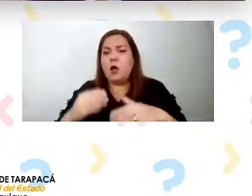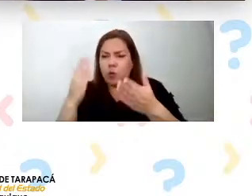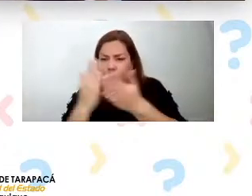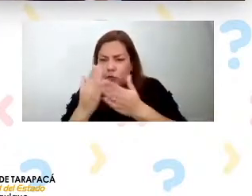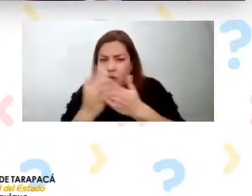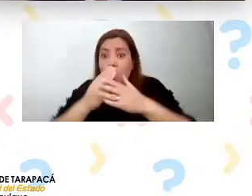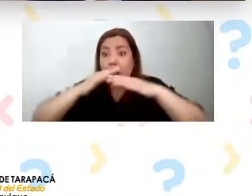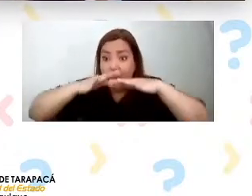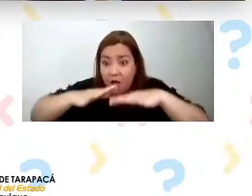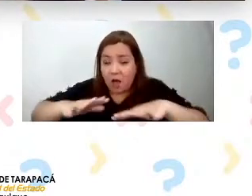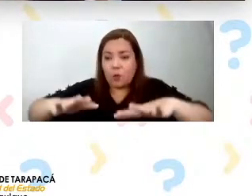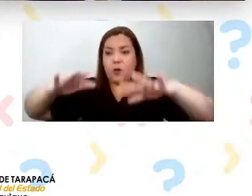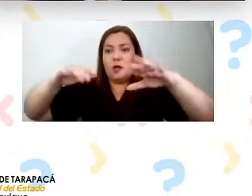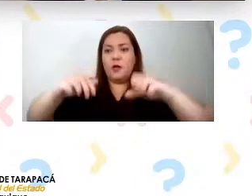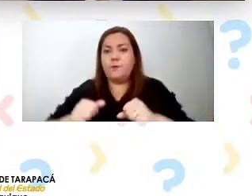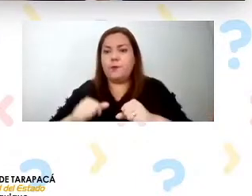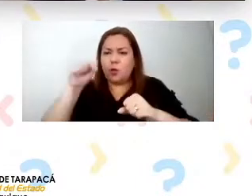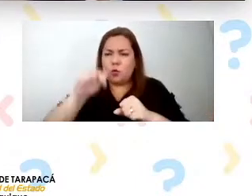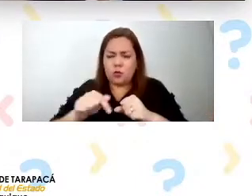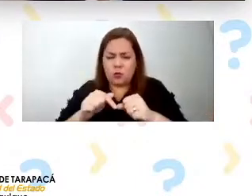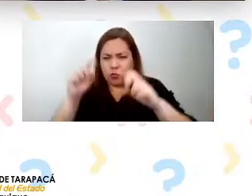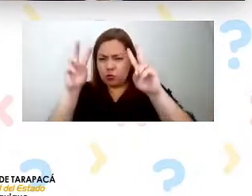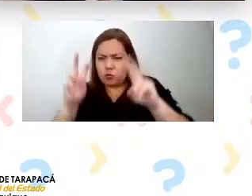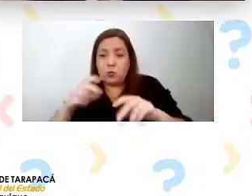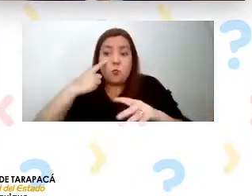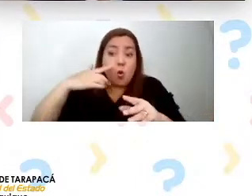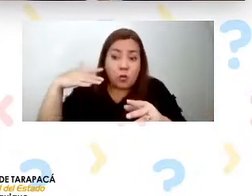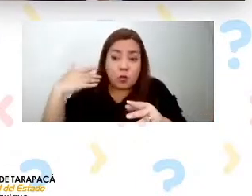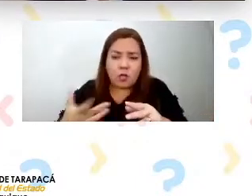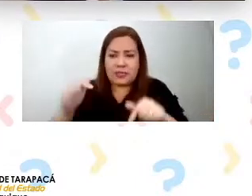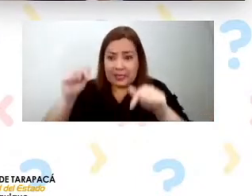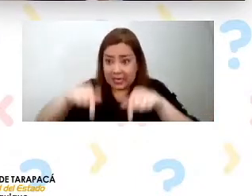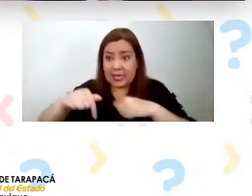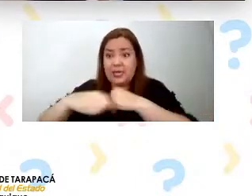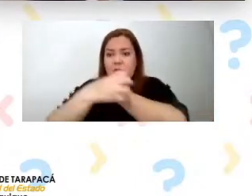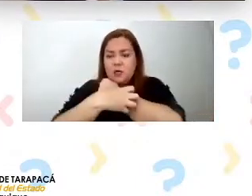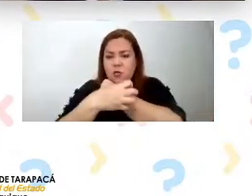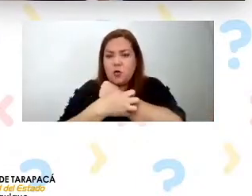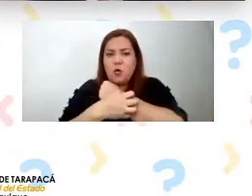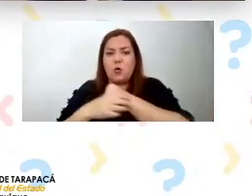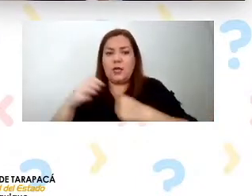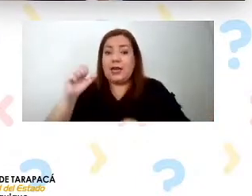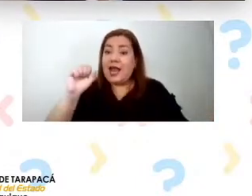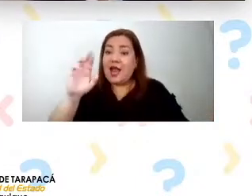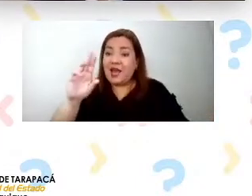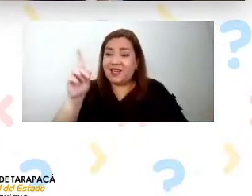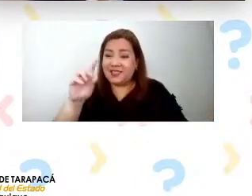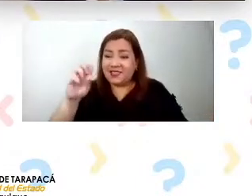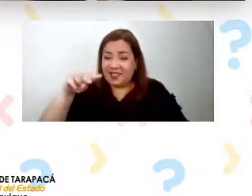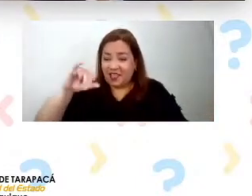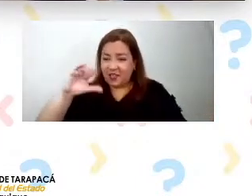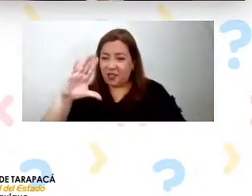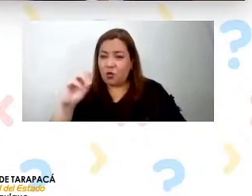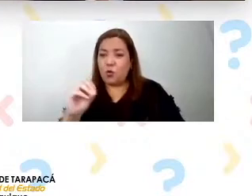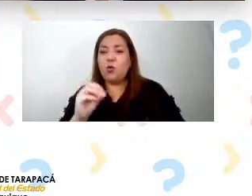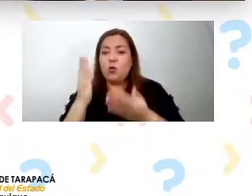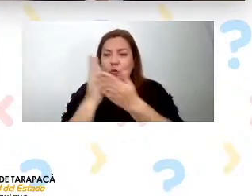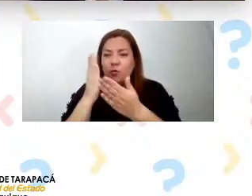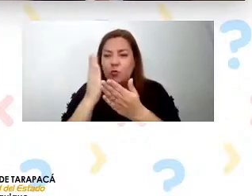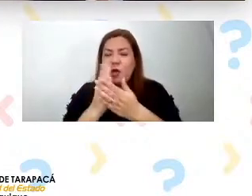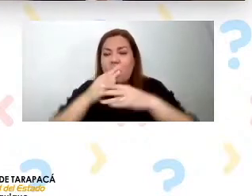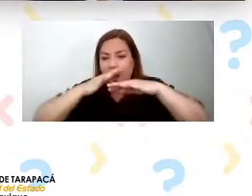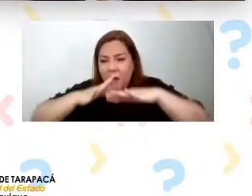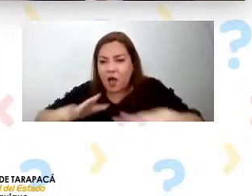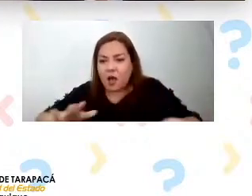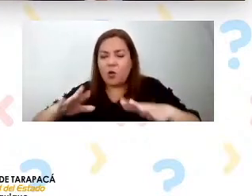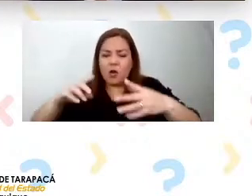aguas, una cuestión sumamente importante en esta región, que es el arsénico, los hemos estudiado en las aguas, en los